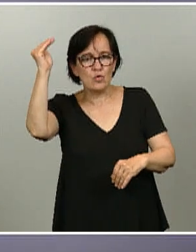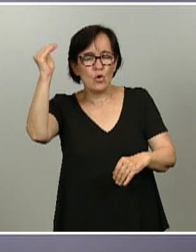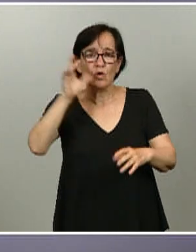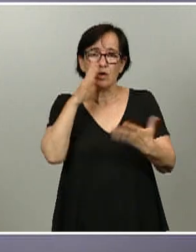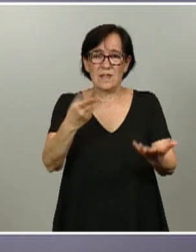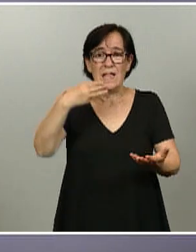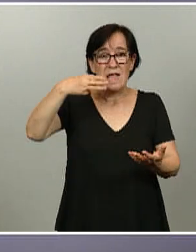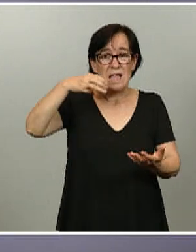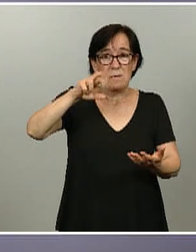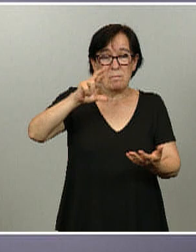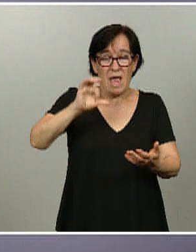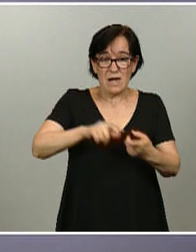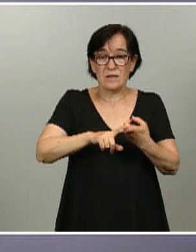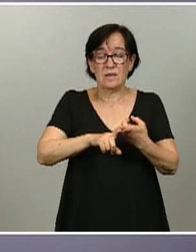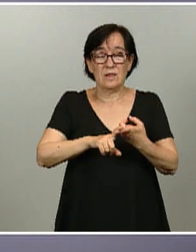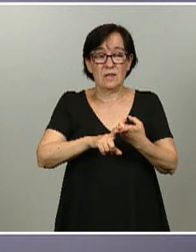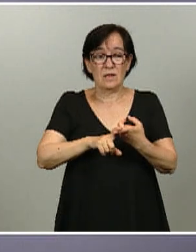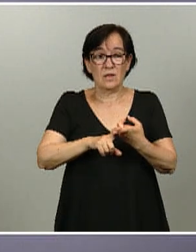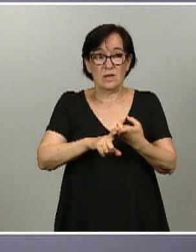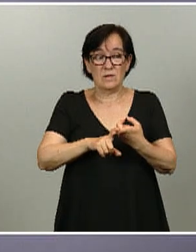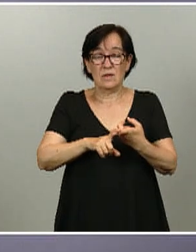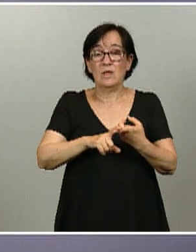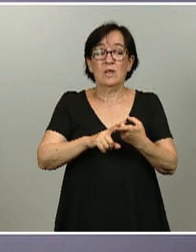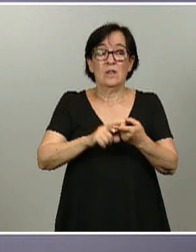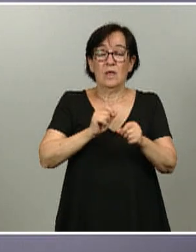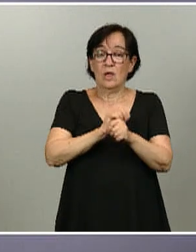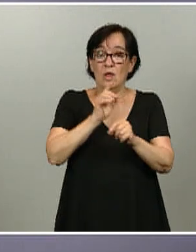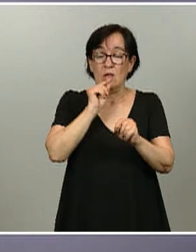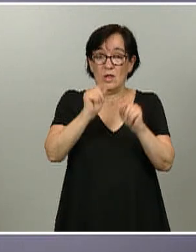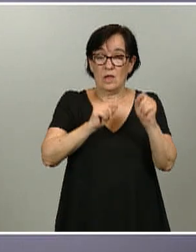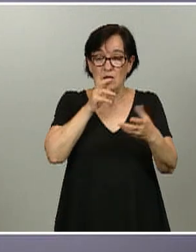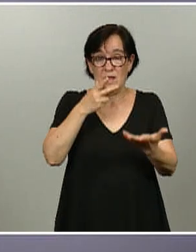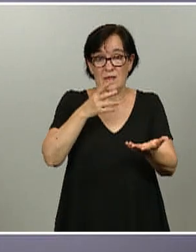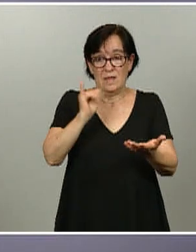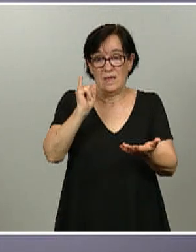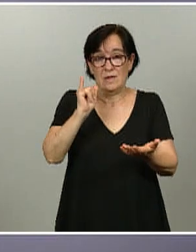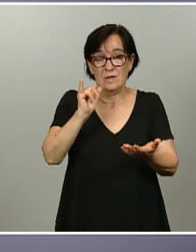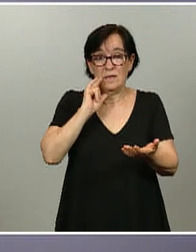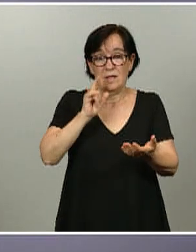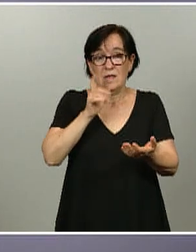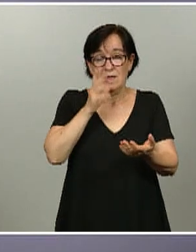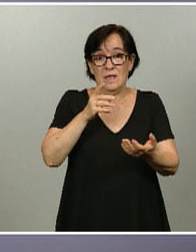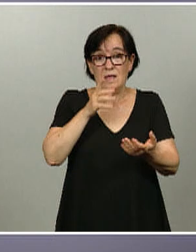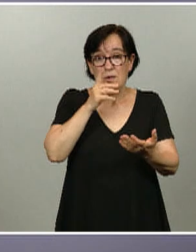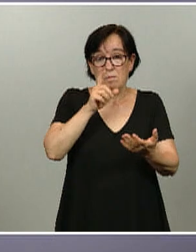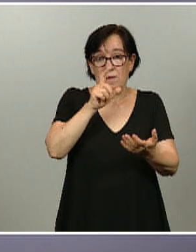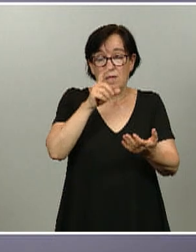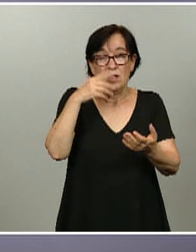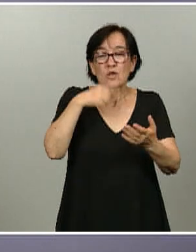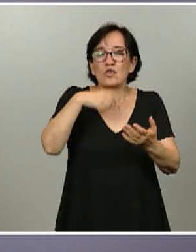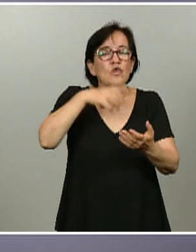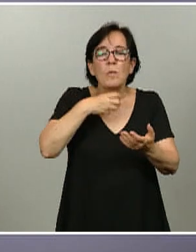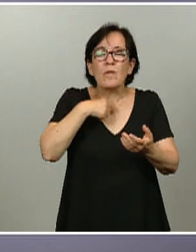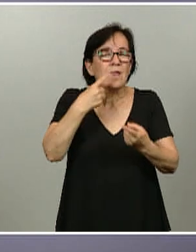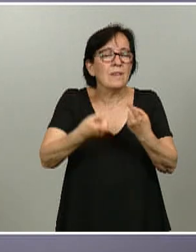el coronavirus, que está ahora mismo presente en la península arábiga. No podría decírselo, la verdad es que no